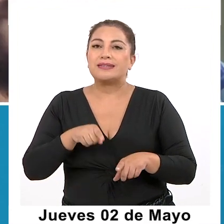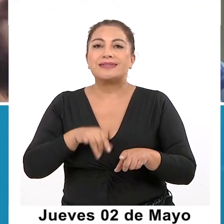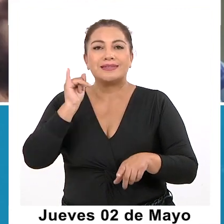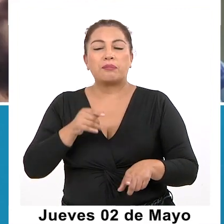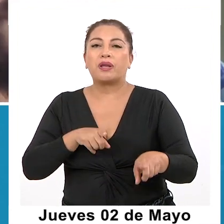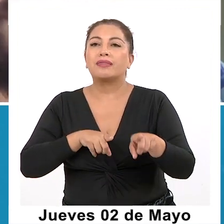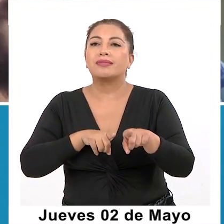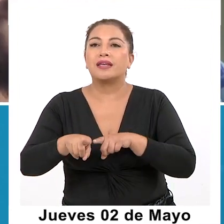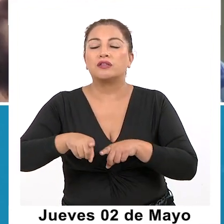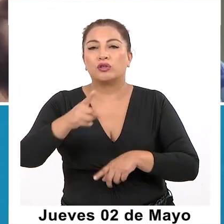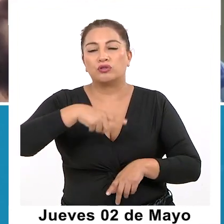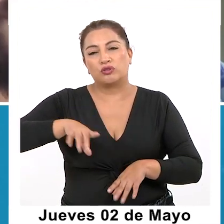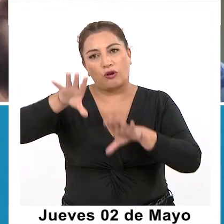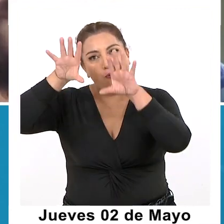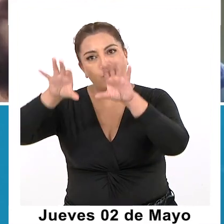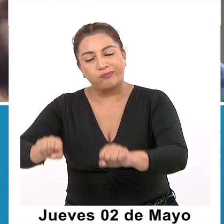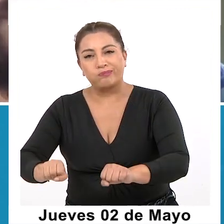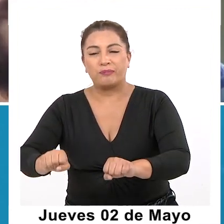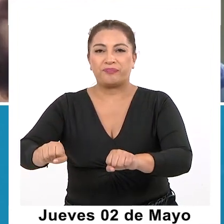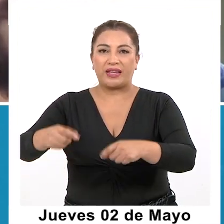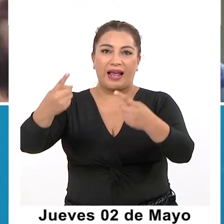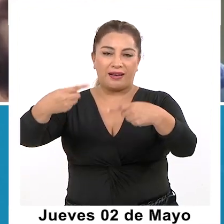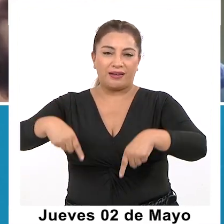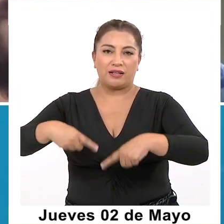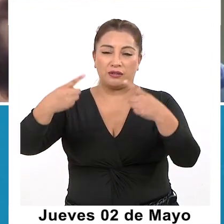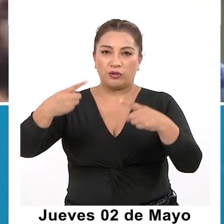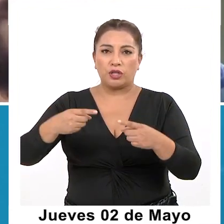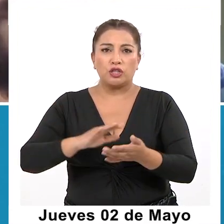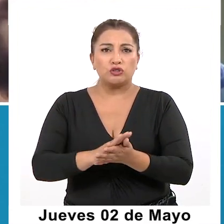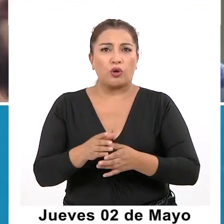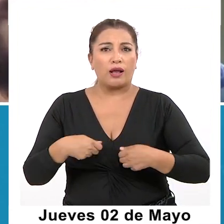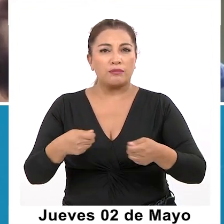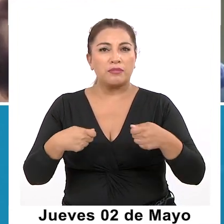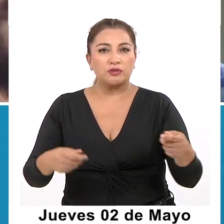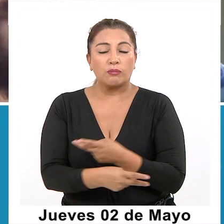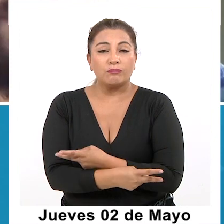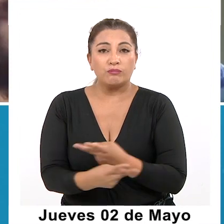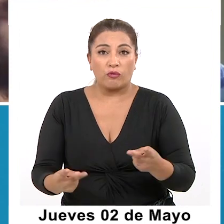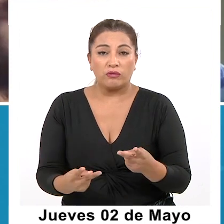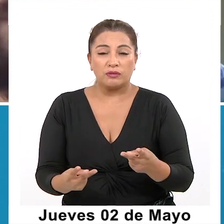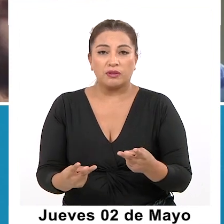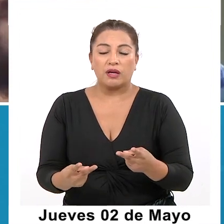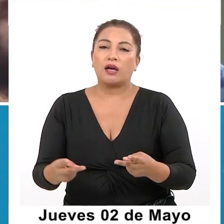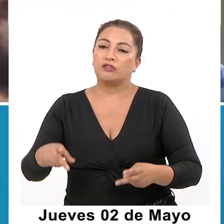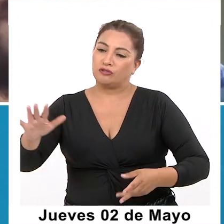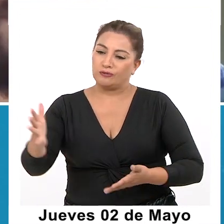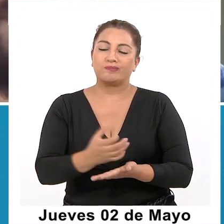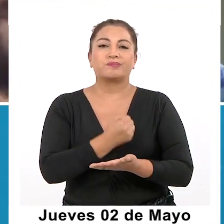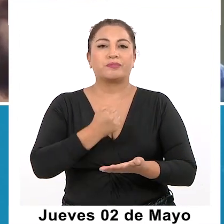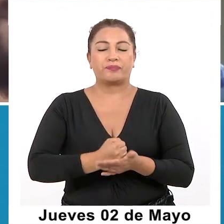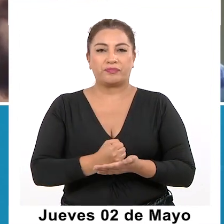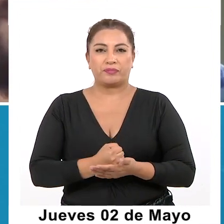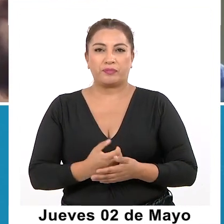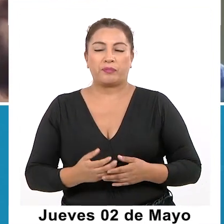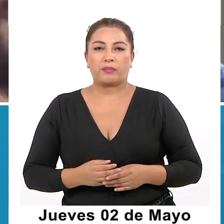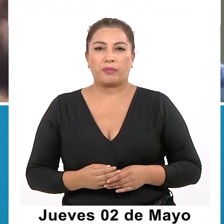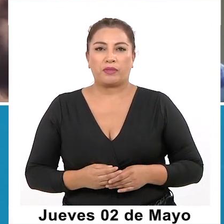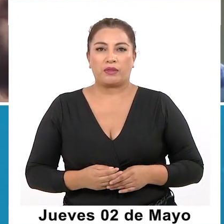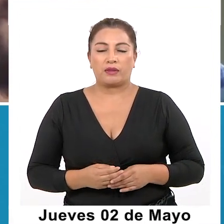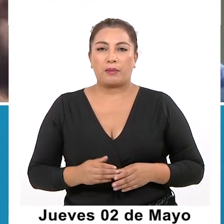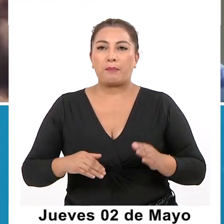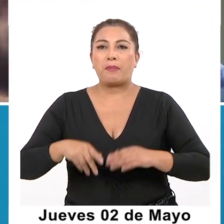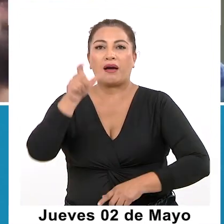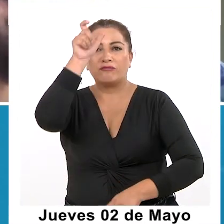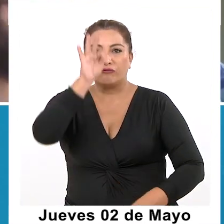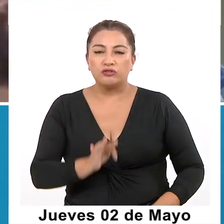en la interceptación de estos ilícitos habaneros y donde toda la inversión pública nos sirve a nosotros nos sirve estar con estar con mayor